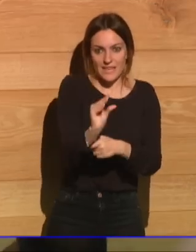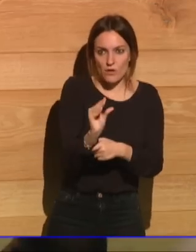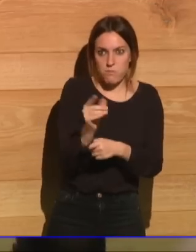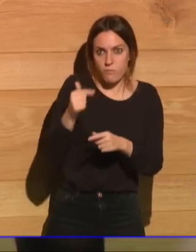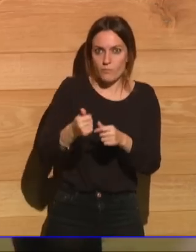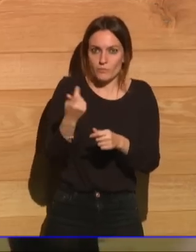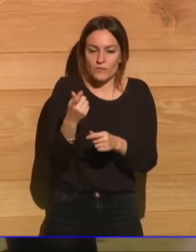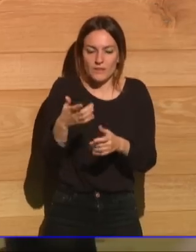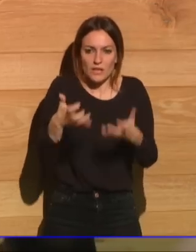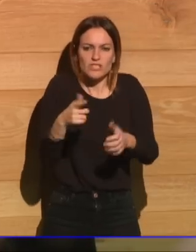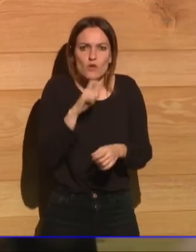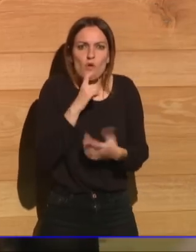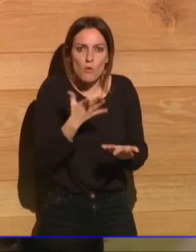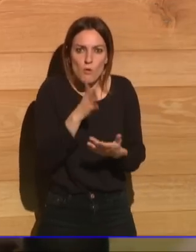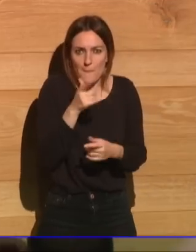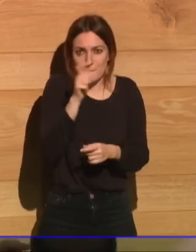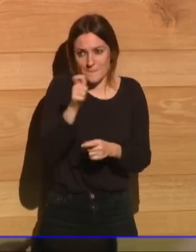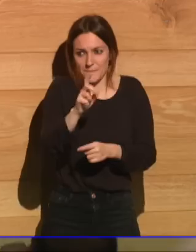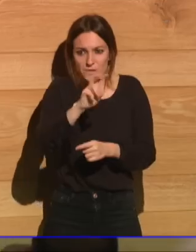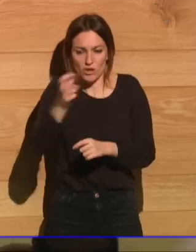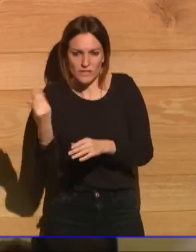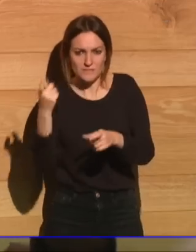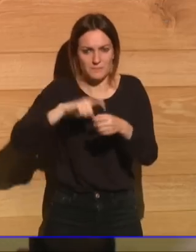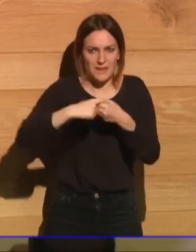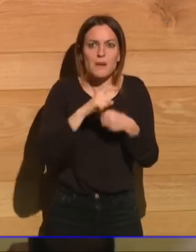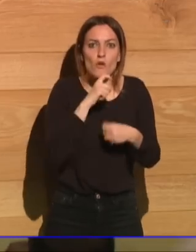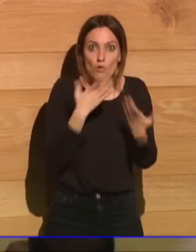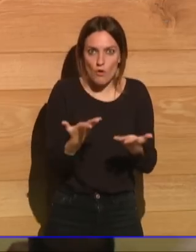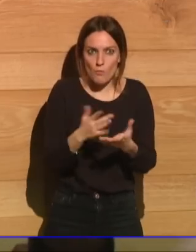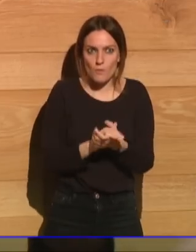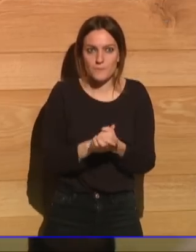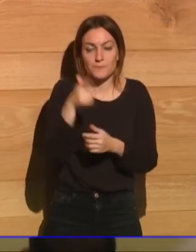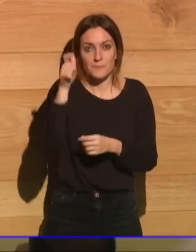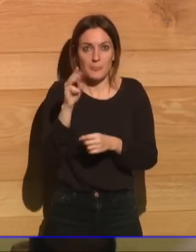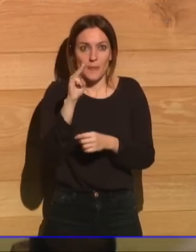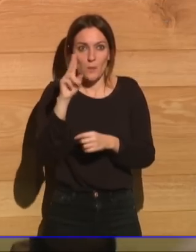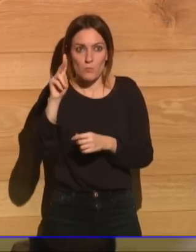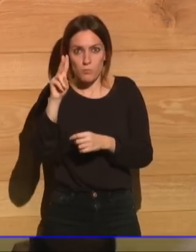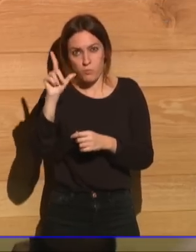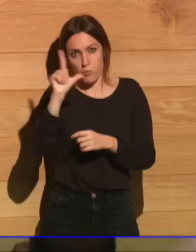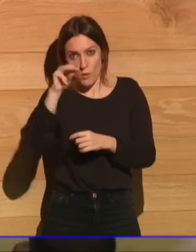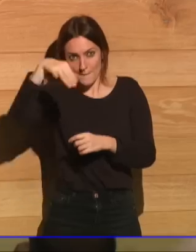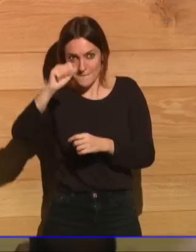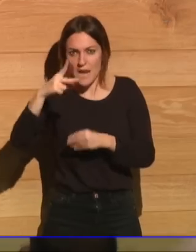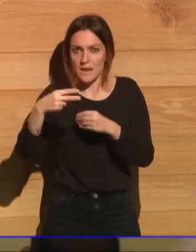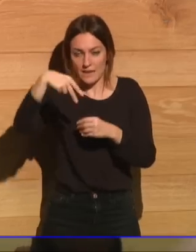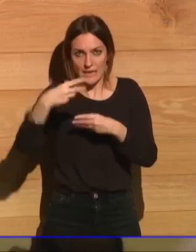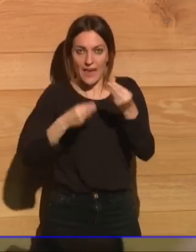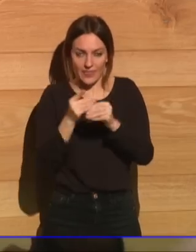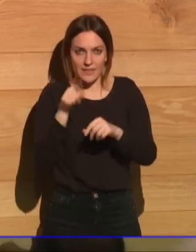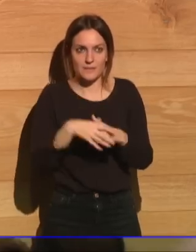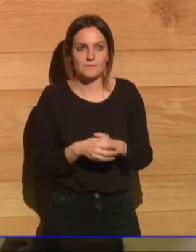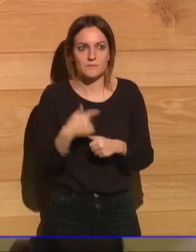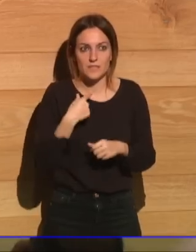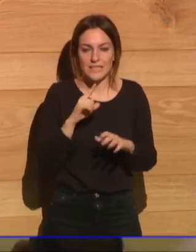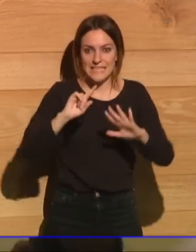qué convence a alguien para hacer esta peli? Bueno, se lo hace el propio Putman. Y la película no fue mal. Es que a la sexta vez le